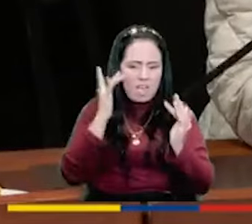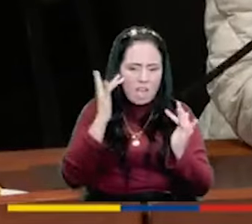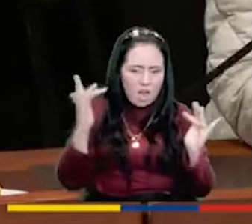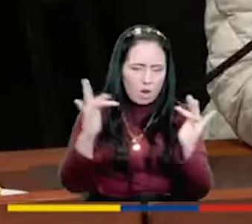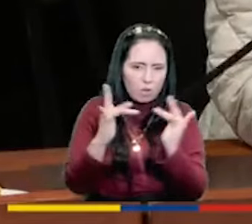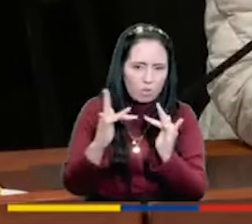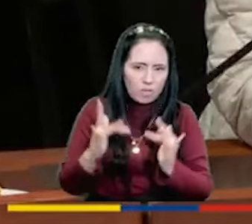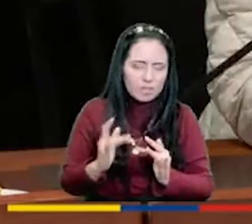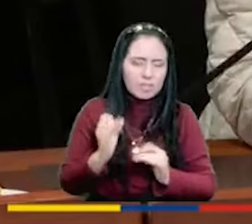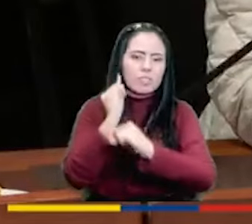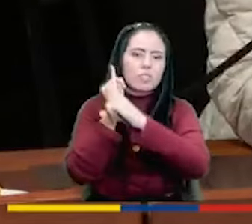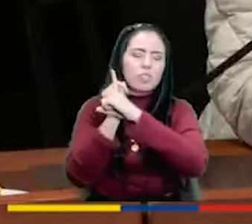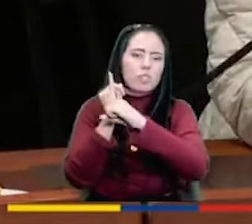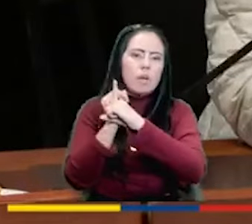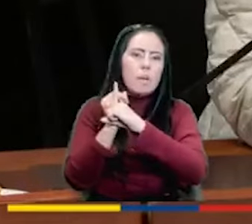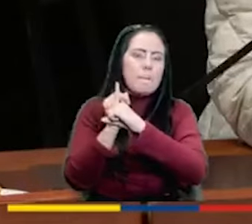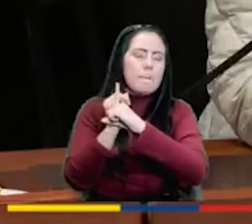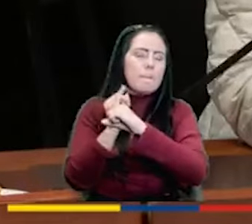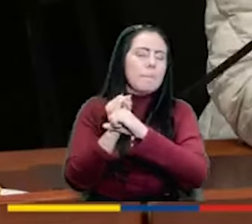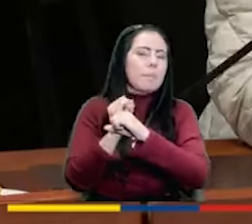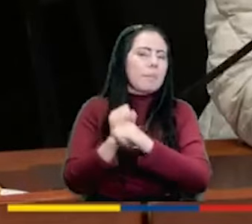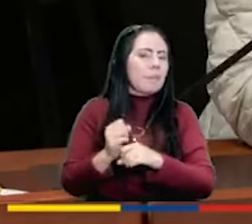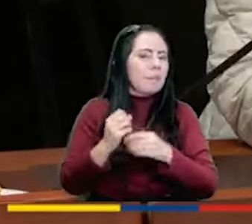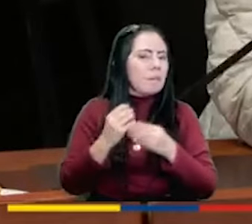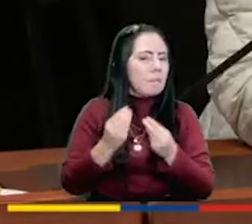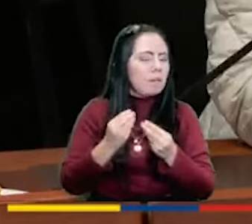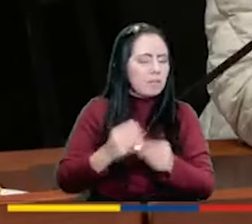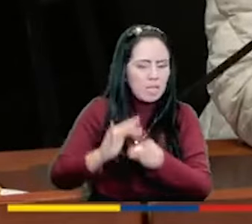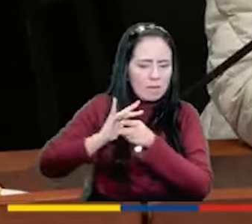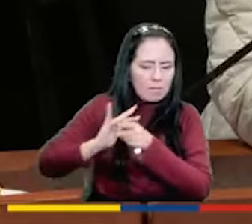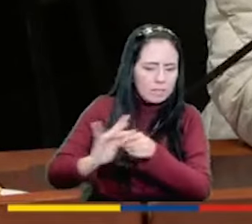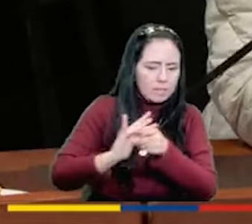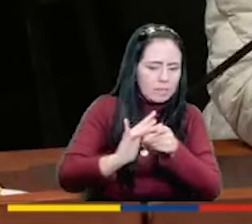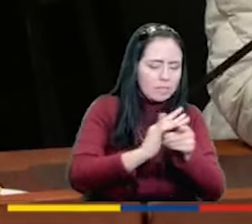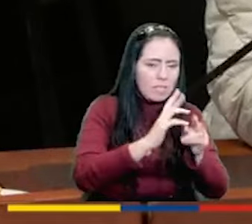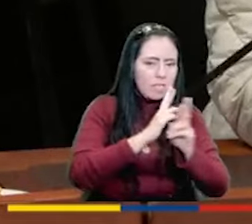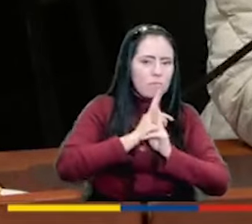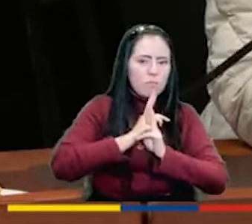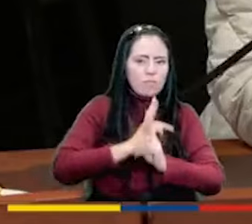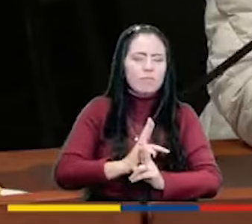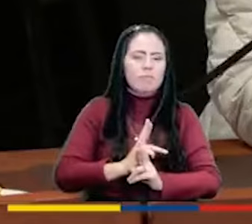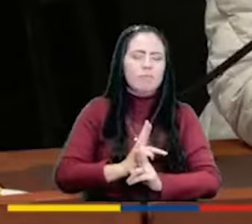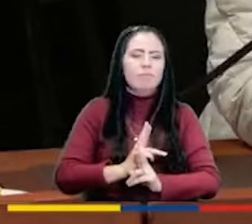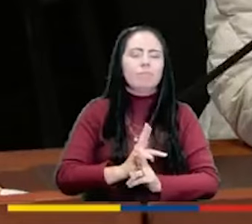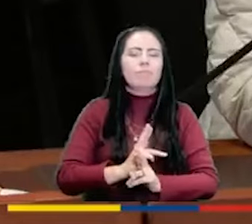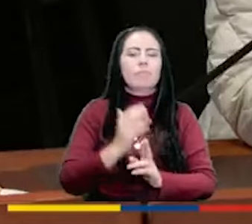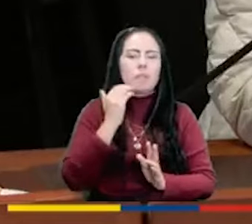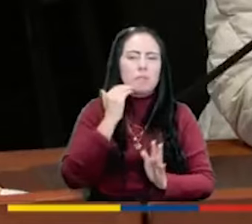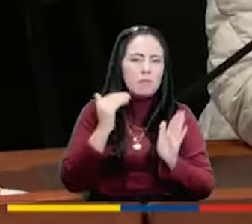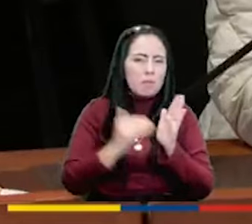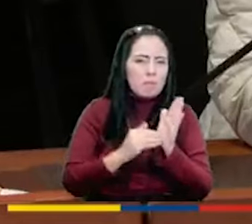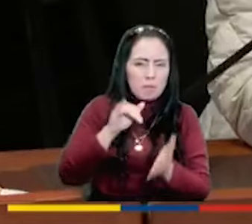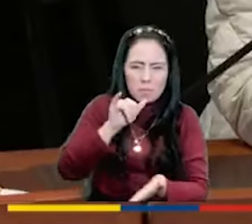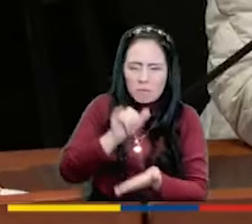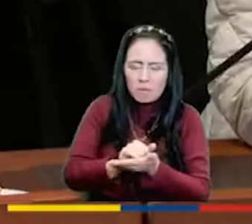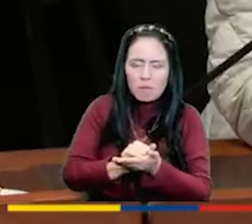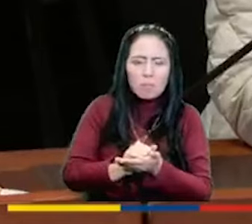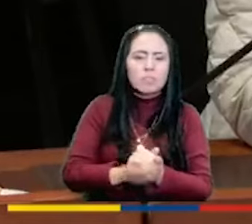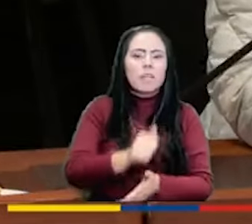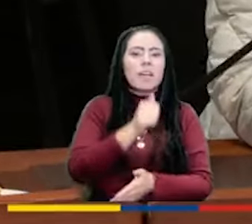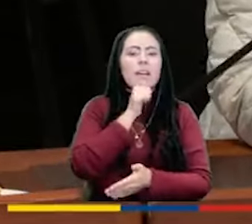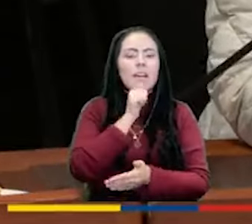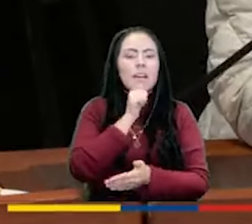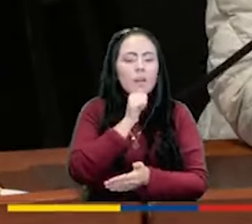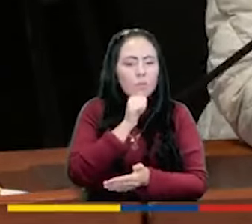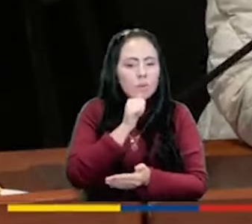adecuación institucional para implementar la respuesta. No es lo mismo construir un acueducto en